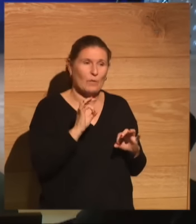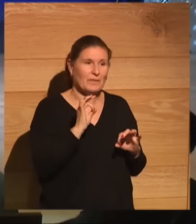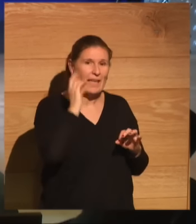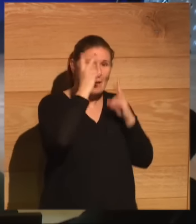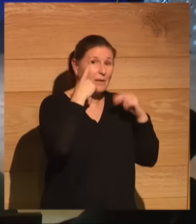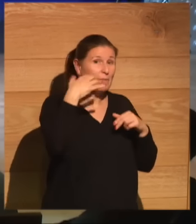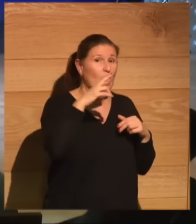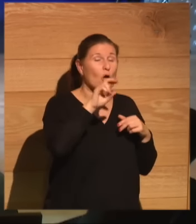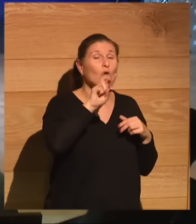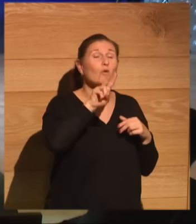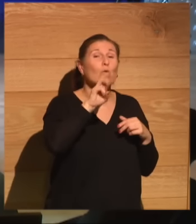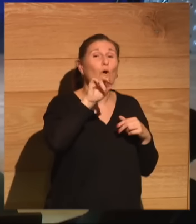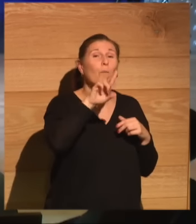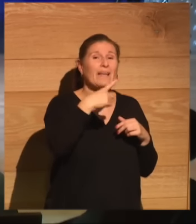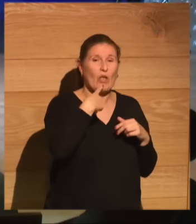Lo cuenta Rupert.